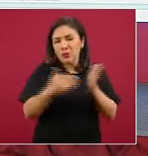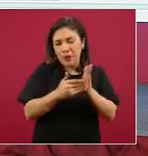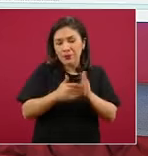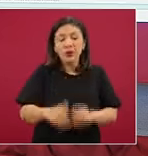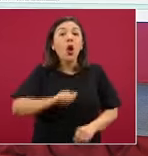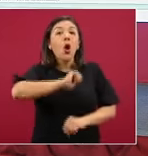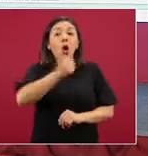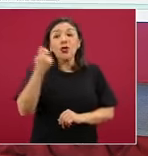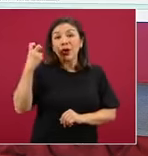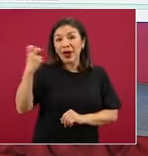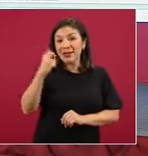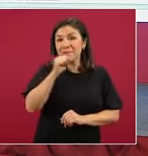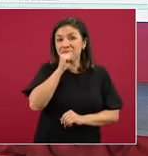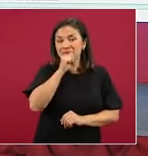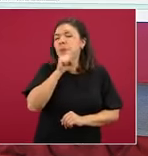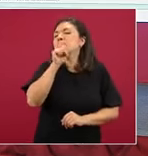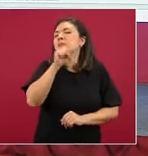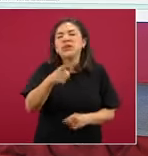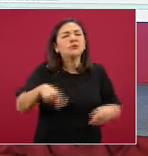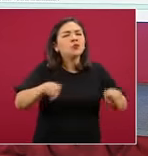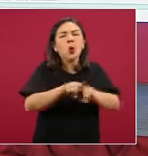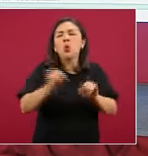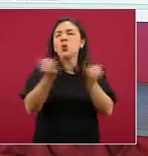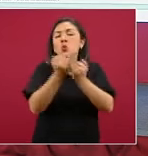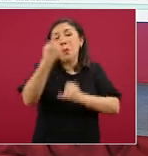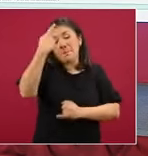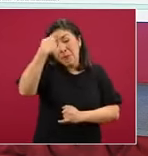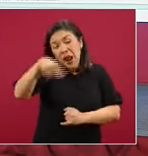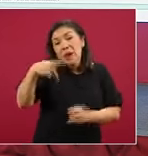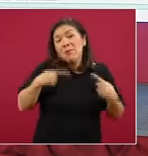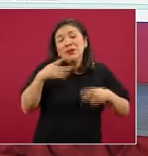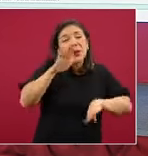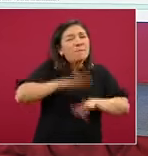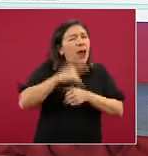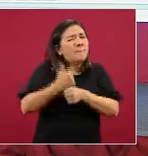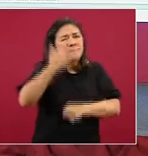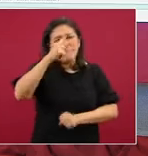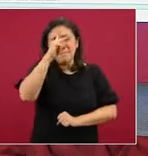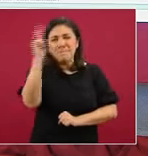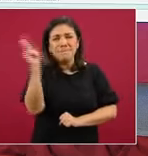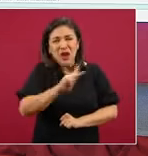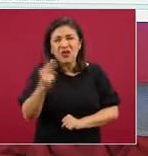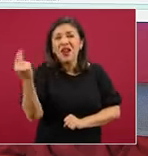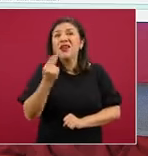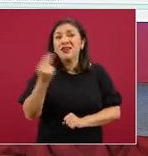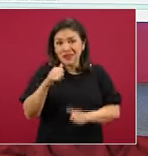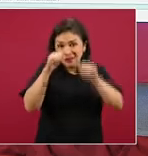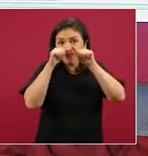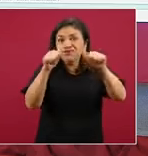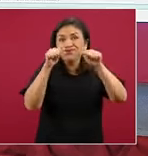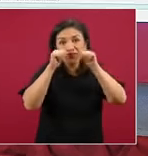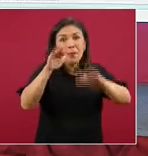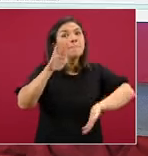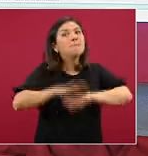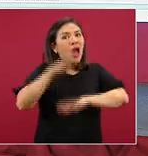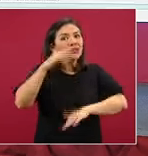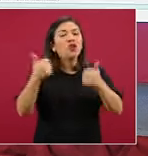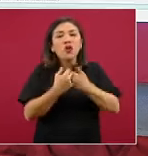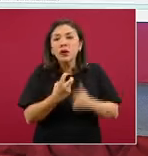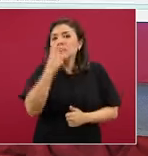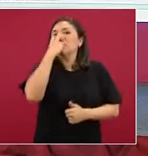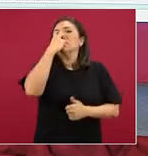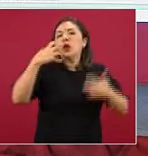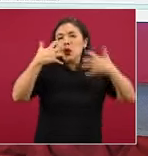siguiente lo que muestra es el mismo esquema, pero para el paciente crítico, es decir, el paciente que requiere una atención con